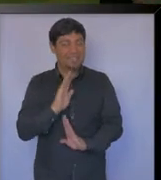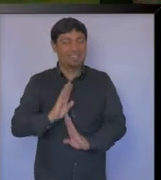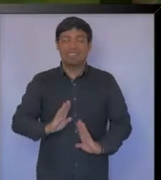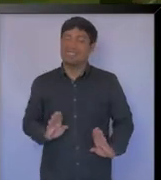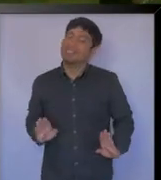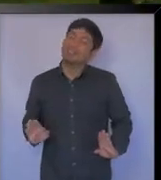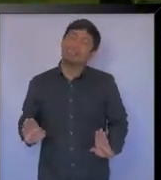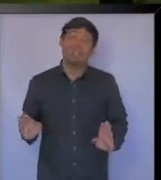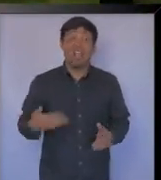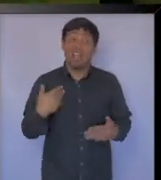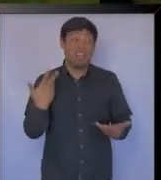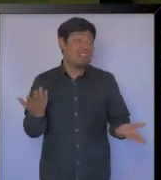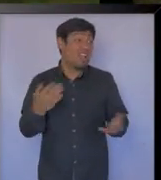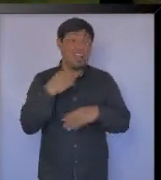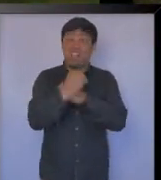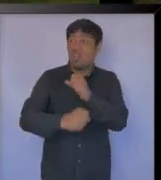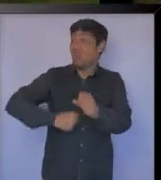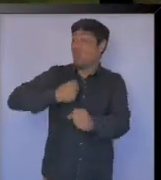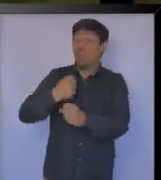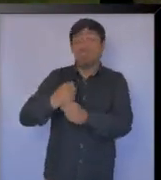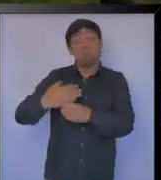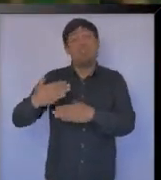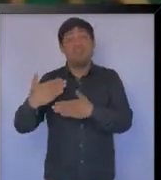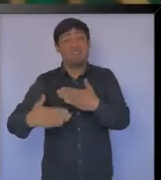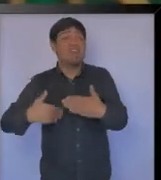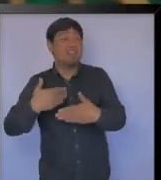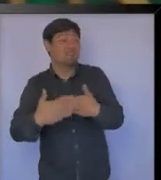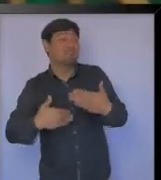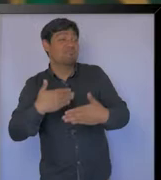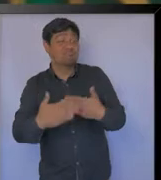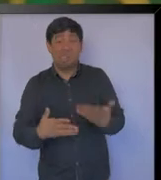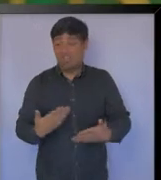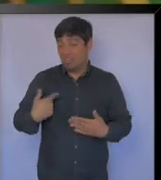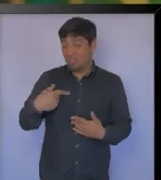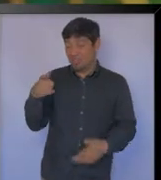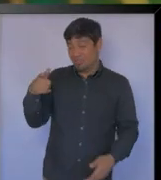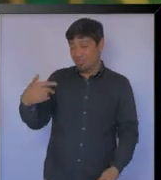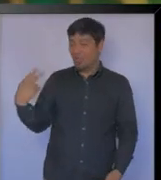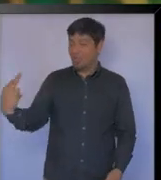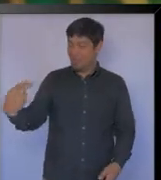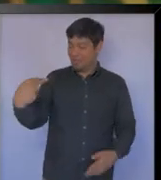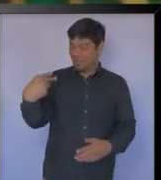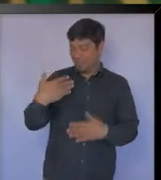El tiempo pasa para ti, yo soy tu niña.